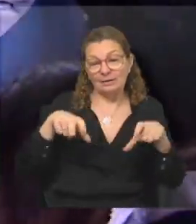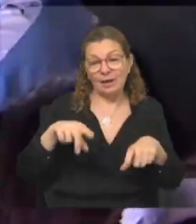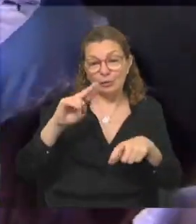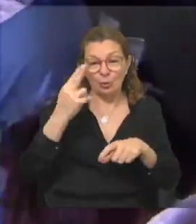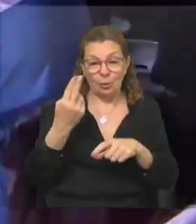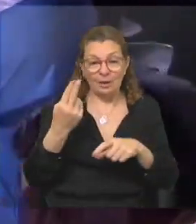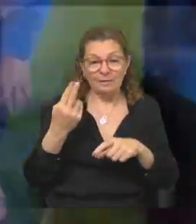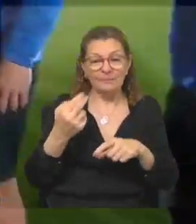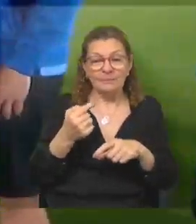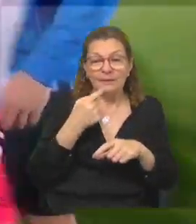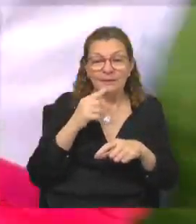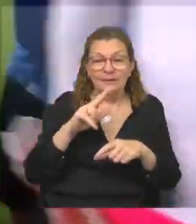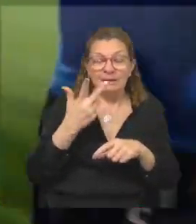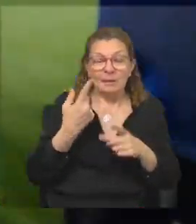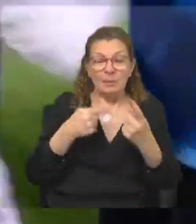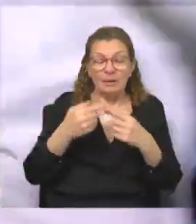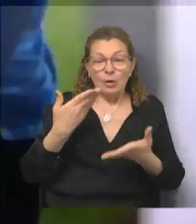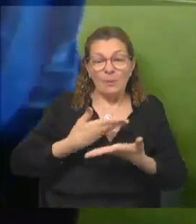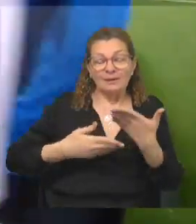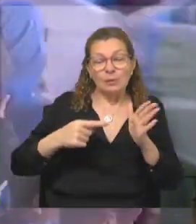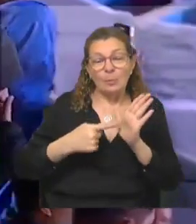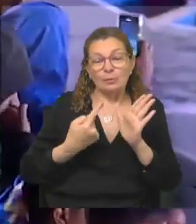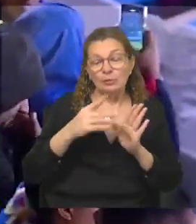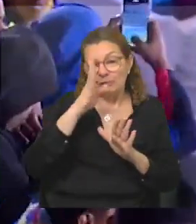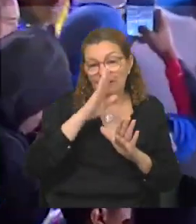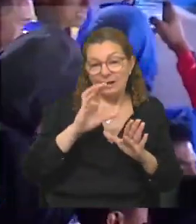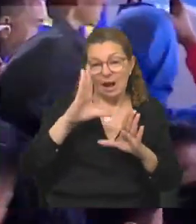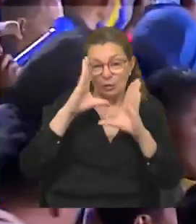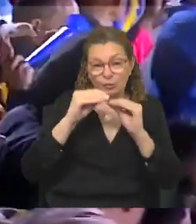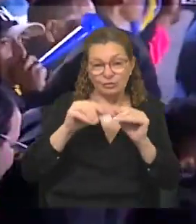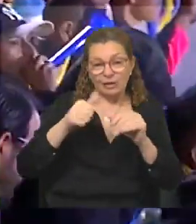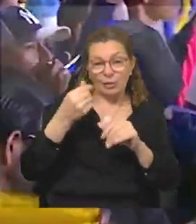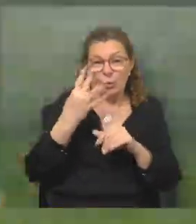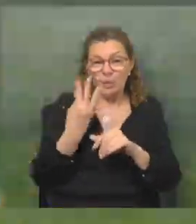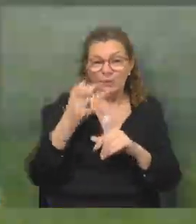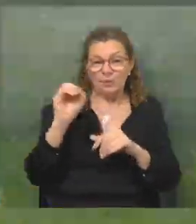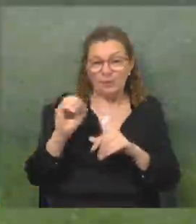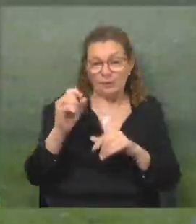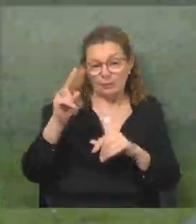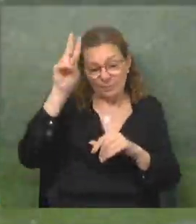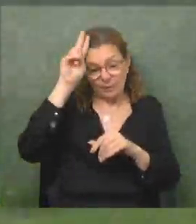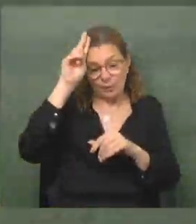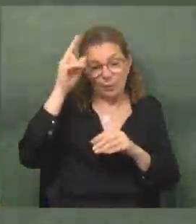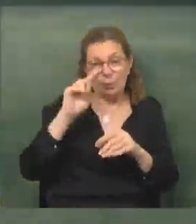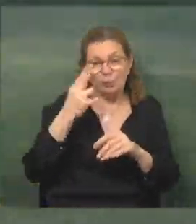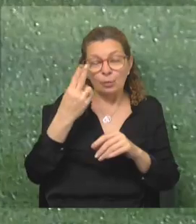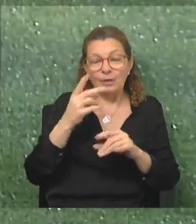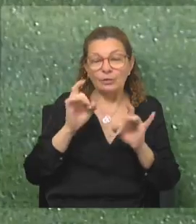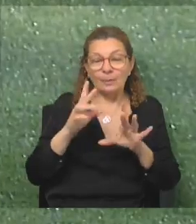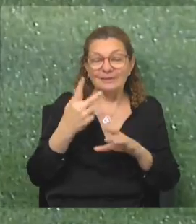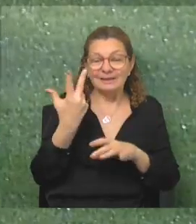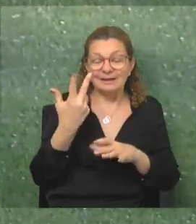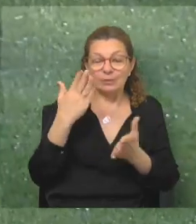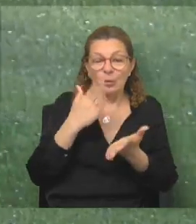centenario con lo que quedó tercero pero compartiendo puntaje con Brasil que anoche ganó 4 a0 ante Perú Uruguay ha sumado solo tres de los